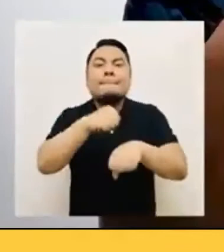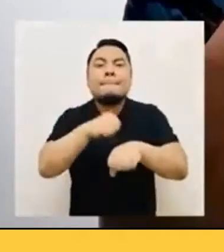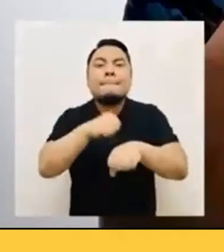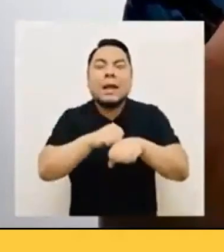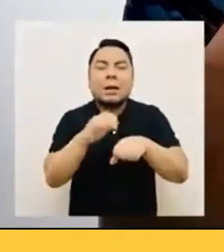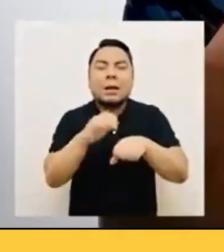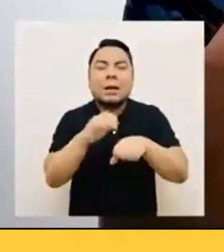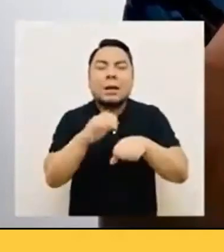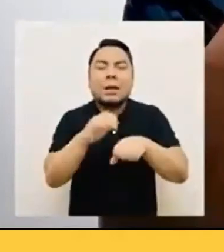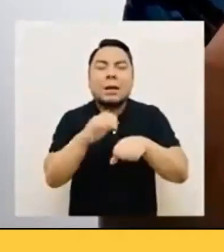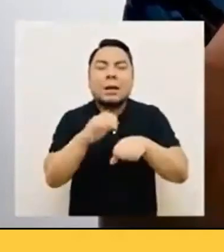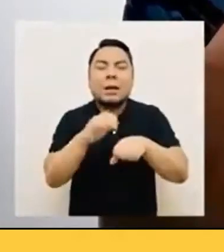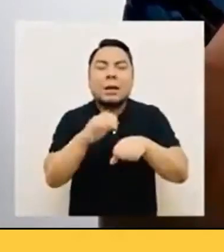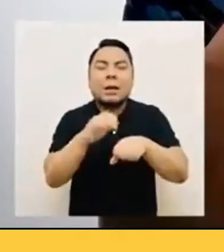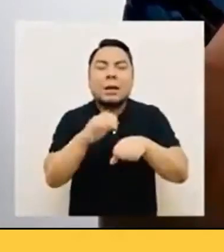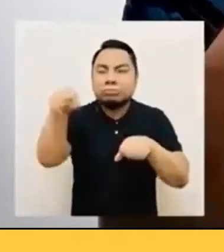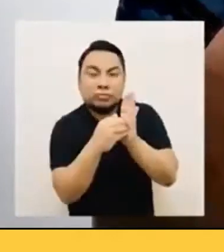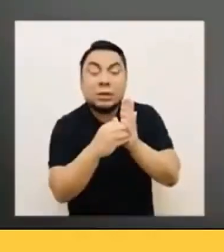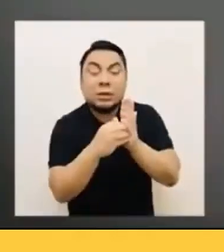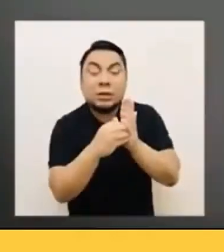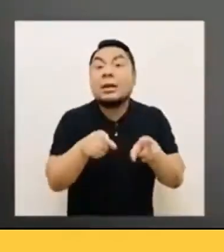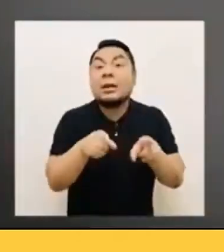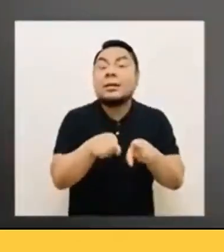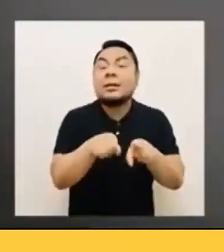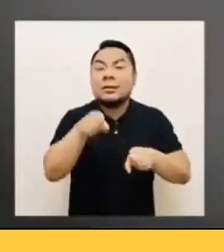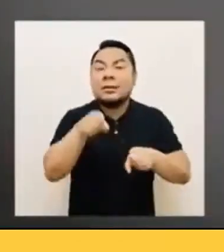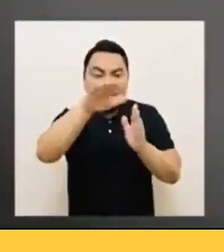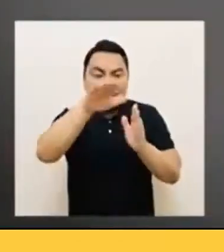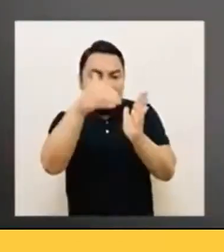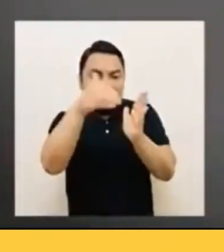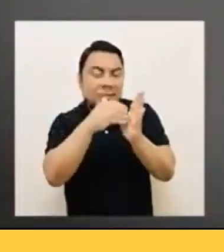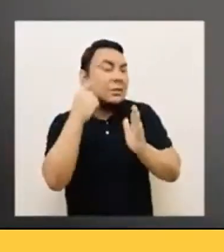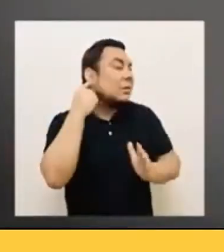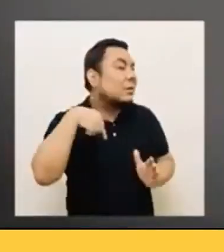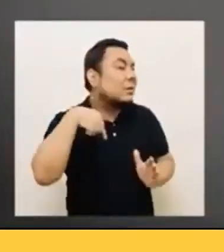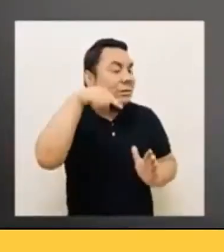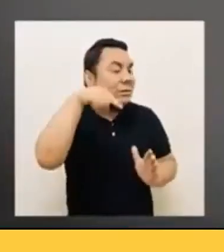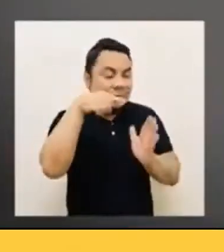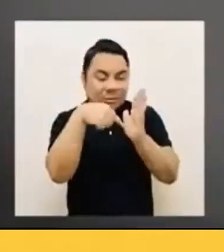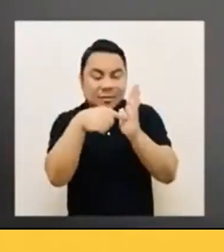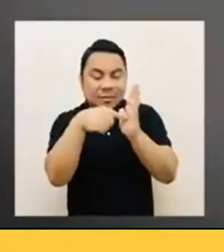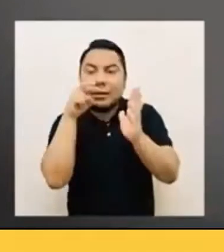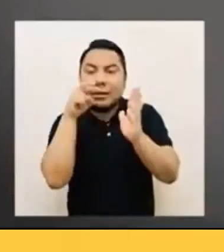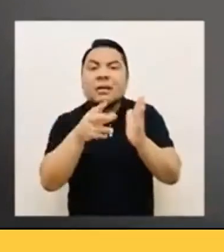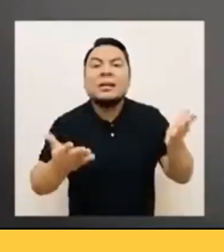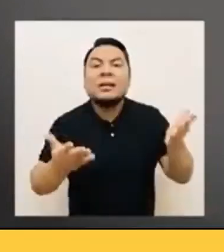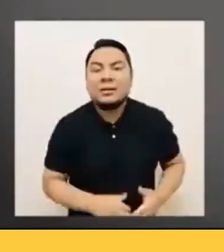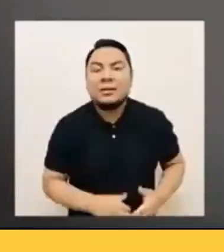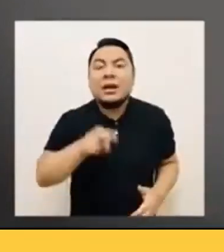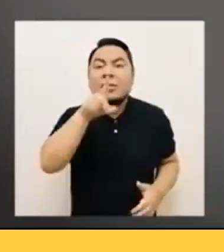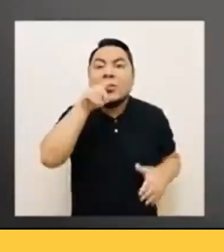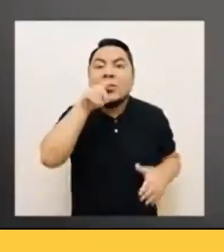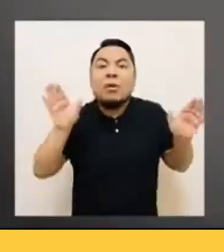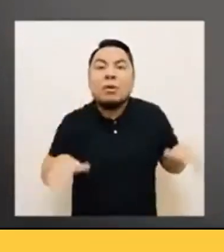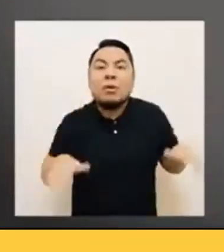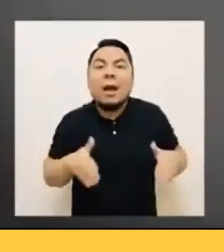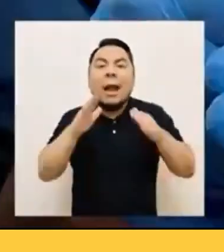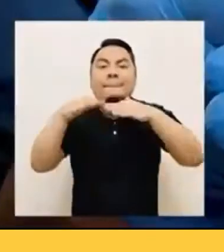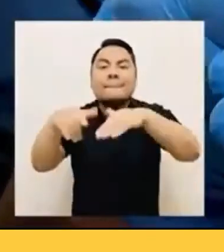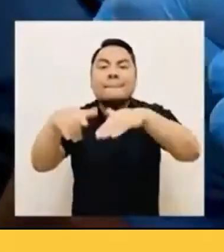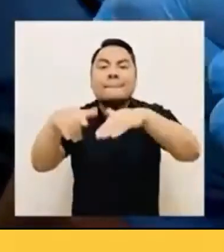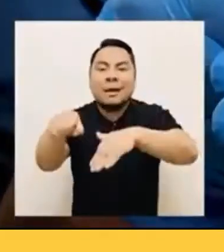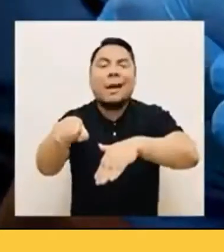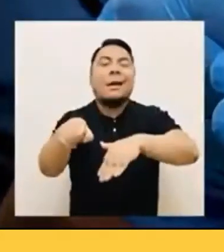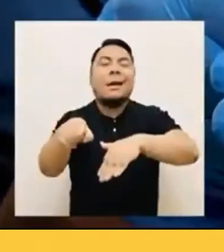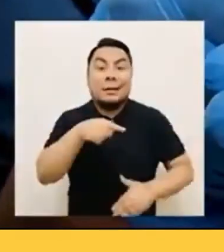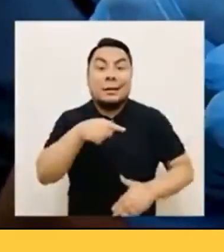piedras semipreciosas y de conchas. Además, en el centro de las orejeras, podemos identificar dos aves marinas.